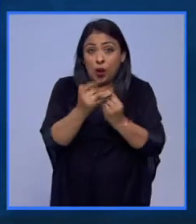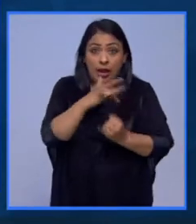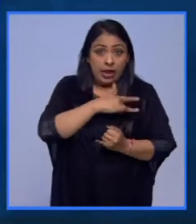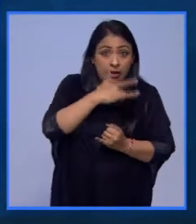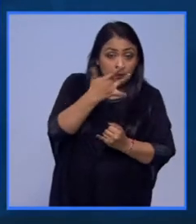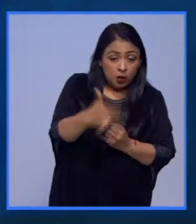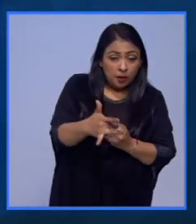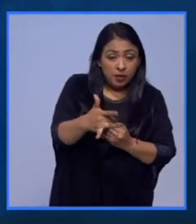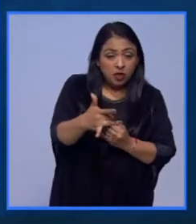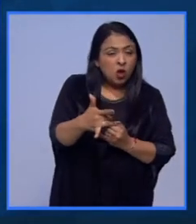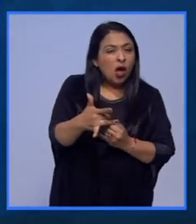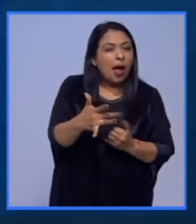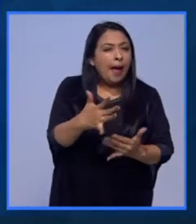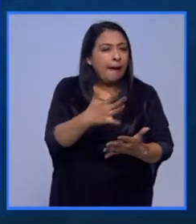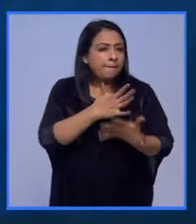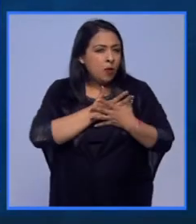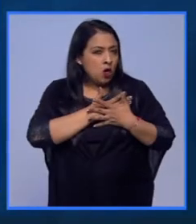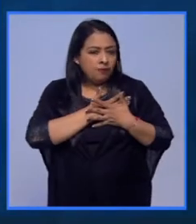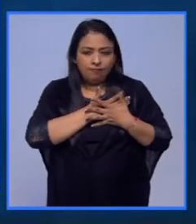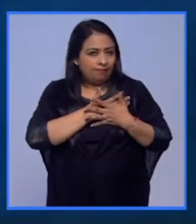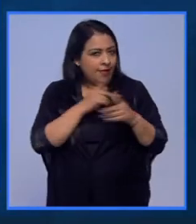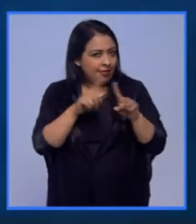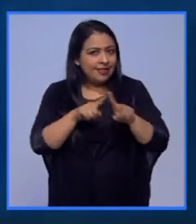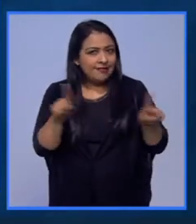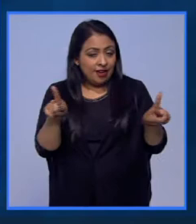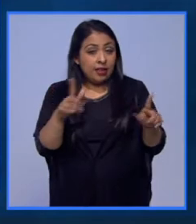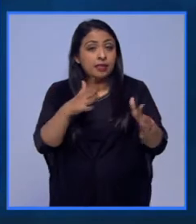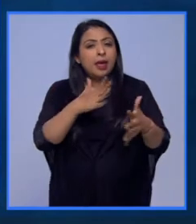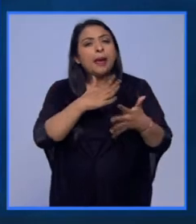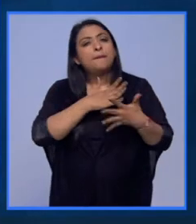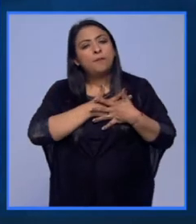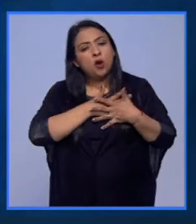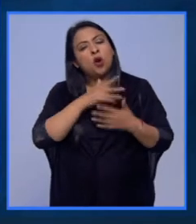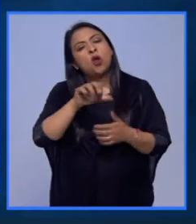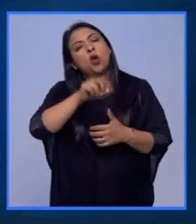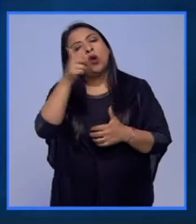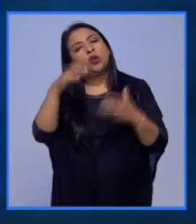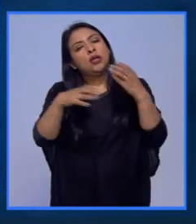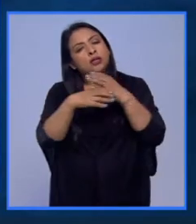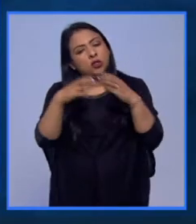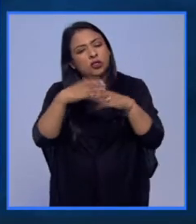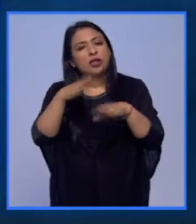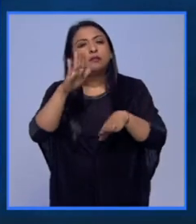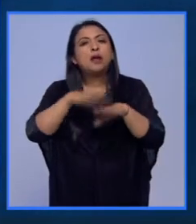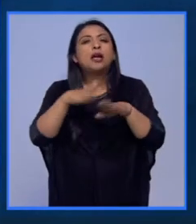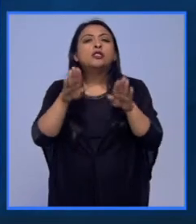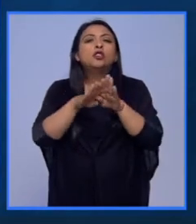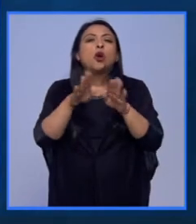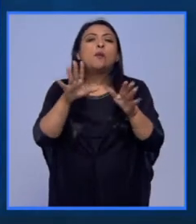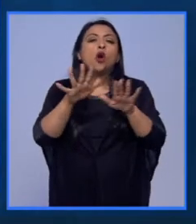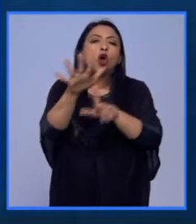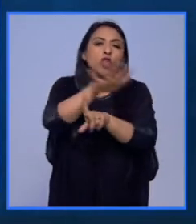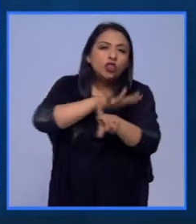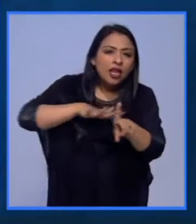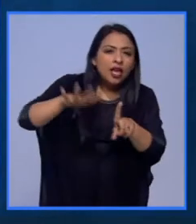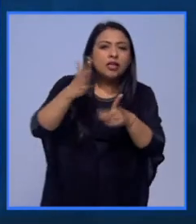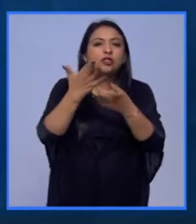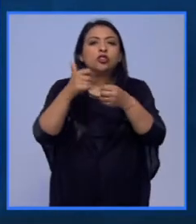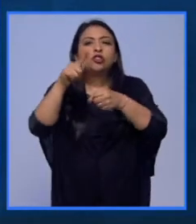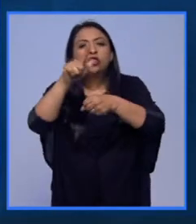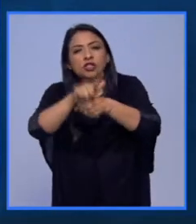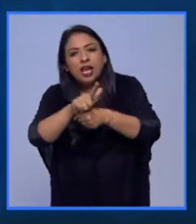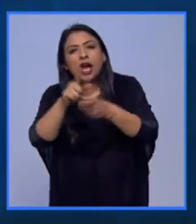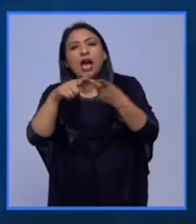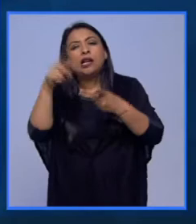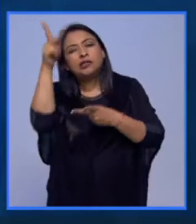Rafa, llegar a esta cuestión del amor, ¿no? Que en el amor ya implican cosas más de cuestión de contexto,